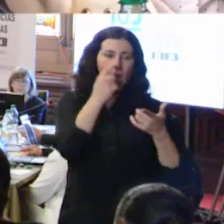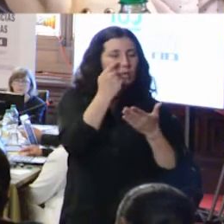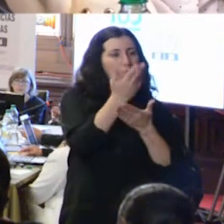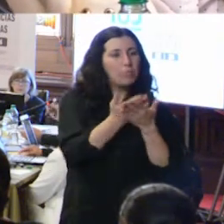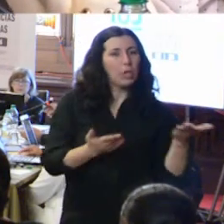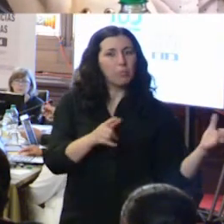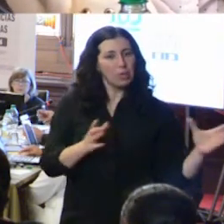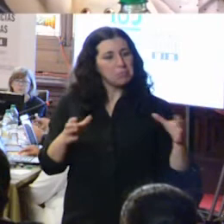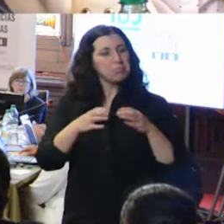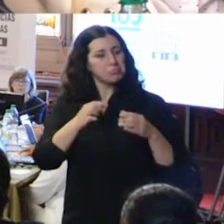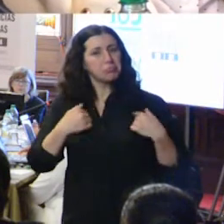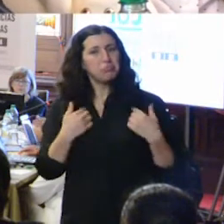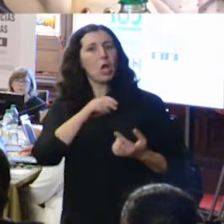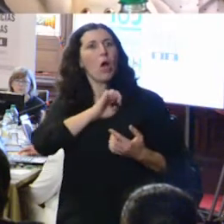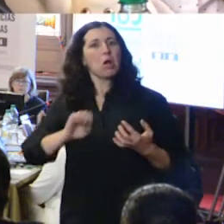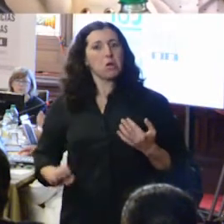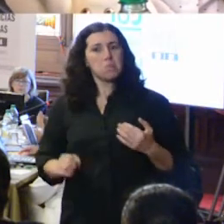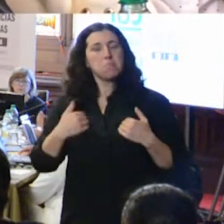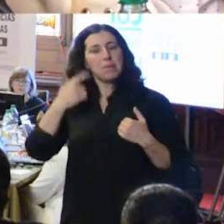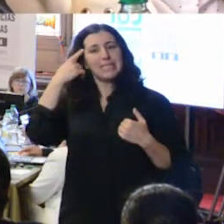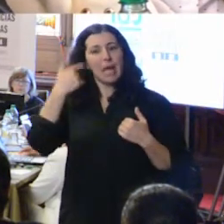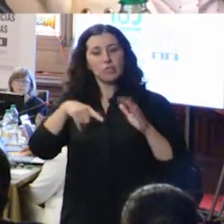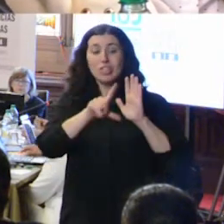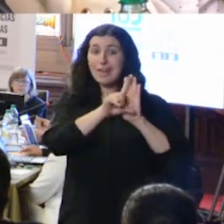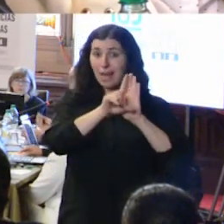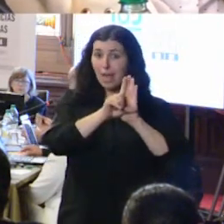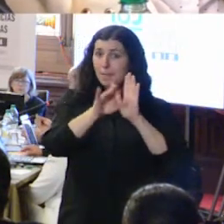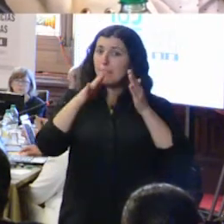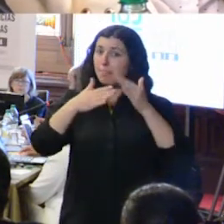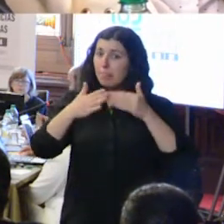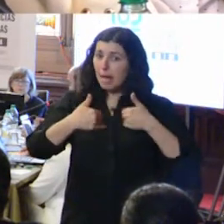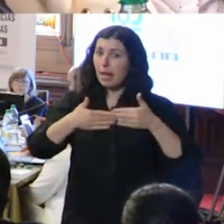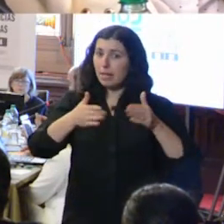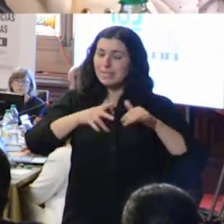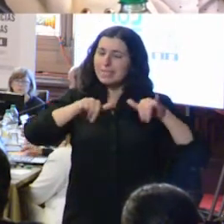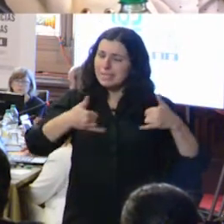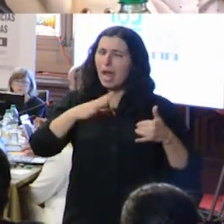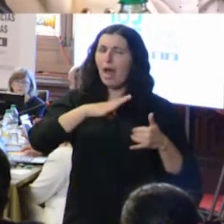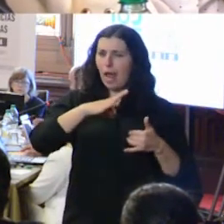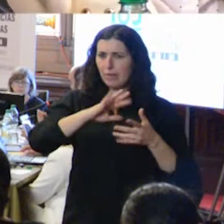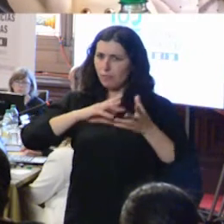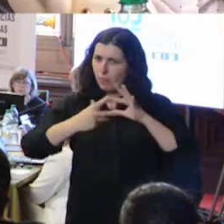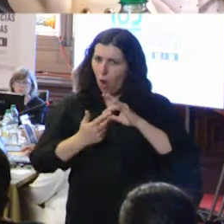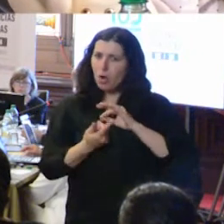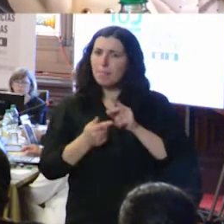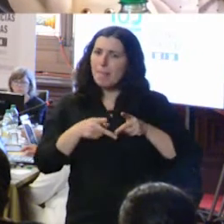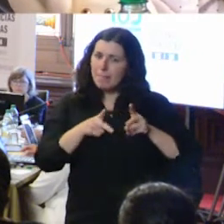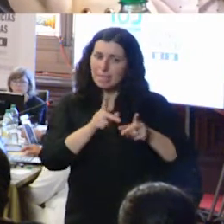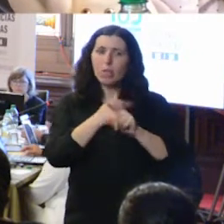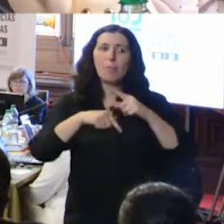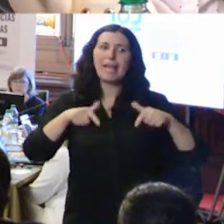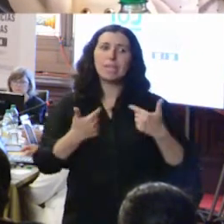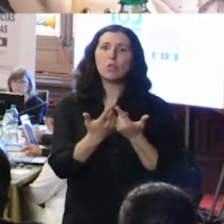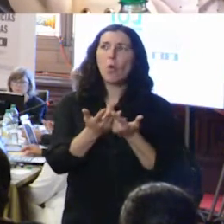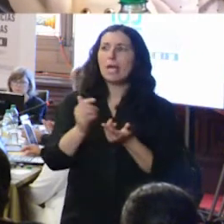nosotros entendemos que en la legislación panameña ya existen mecanismos para impedir el secuestro de bienes de otras entidades de interés